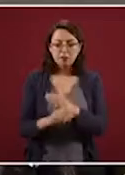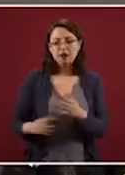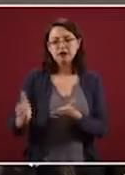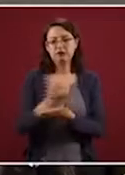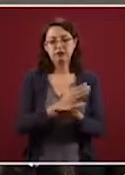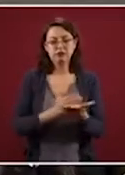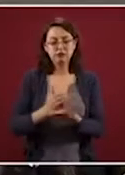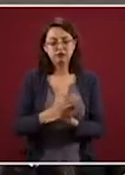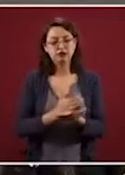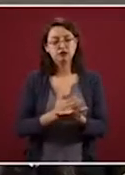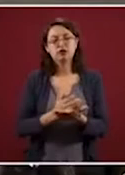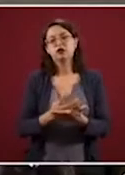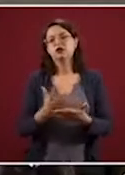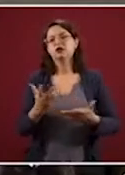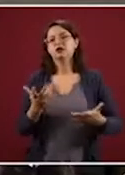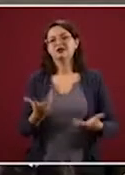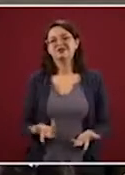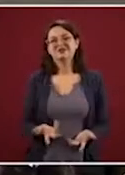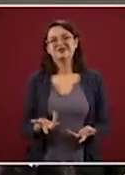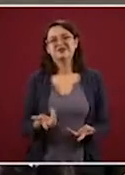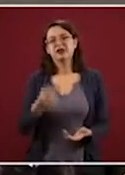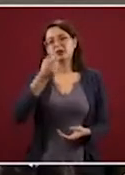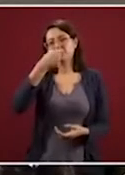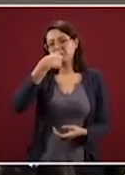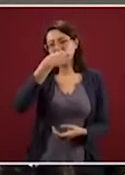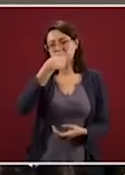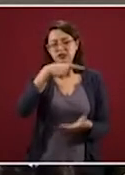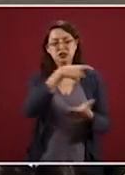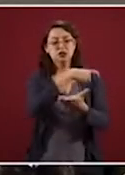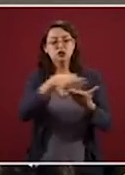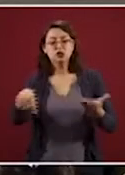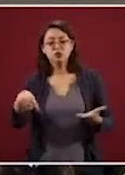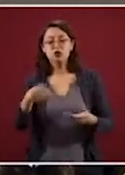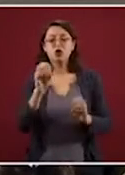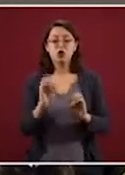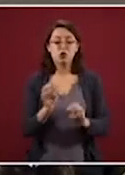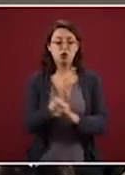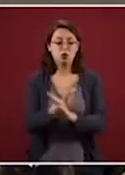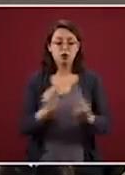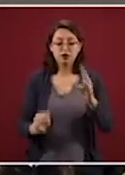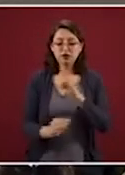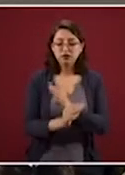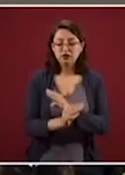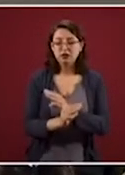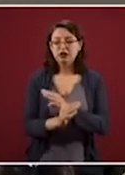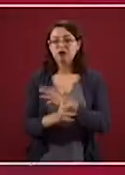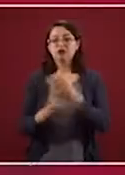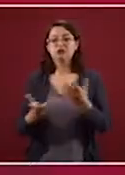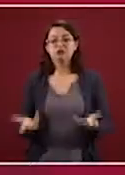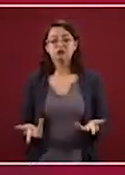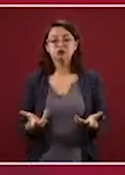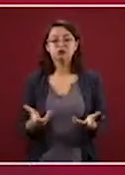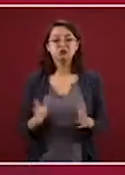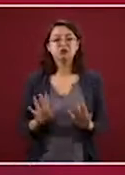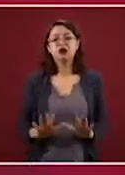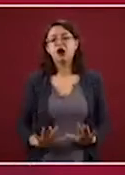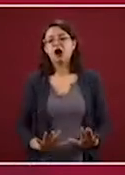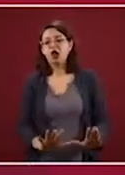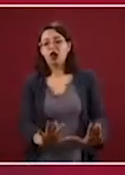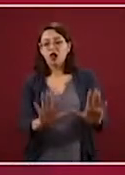que no se quede la medicina con los materiales de curación en las